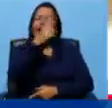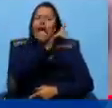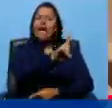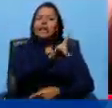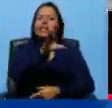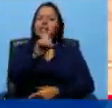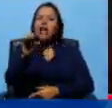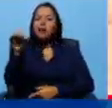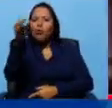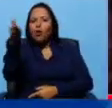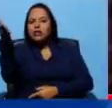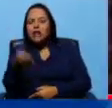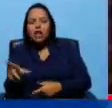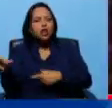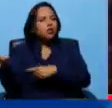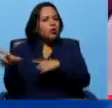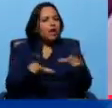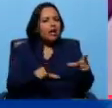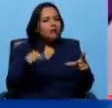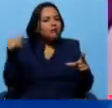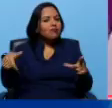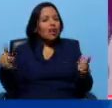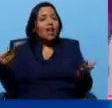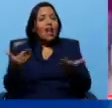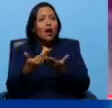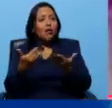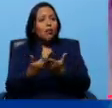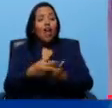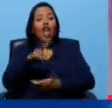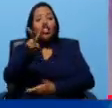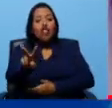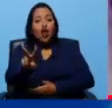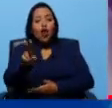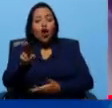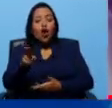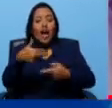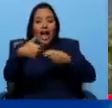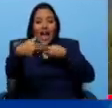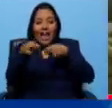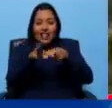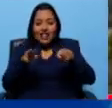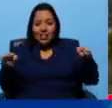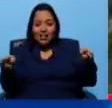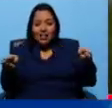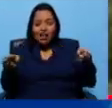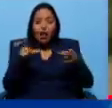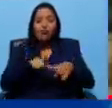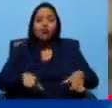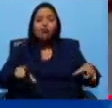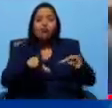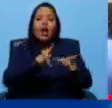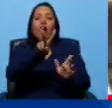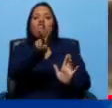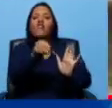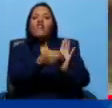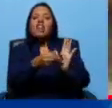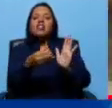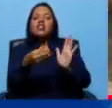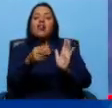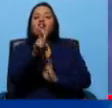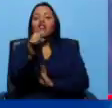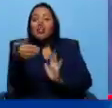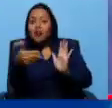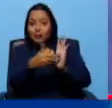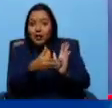100% recuperada. Esta es una escuela que tiene 2 hectáreas de terreno 20.000 metros